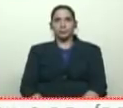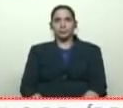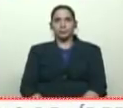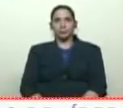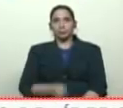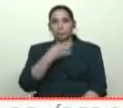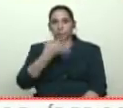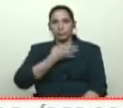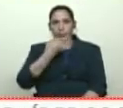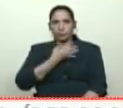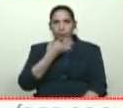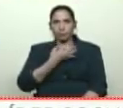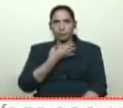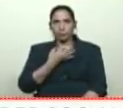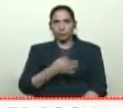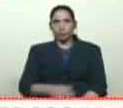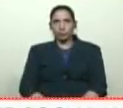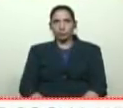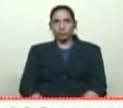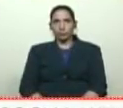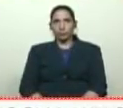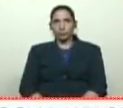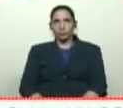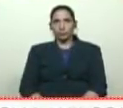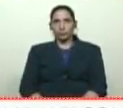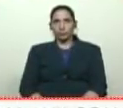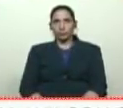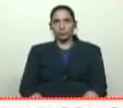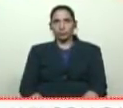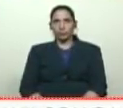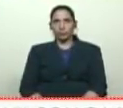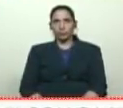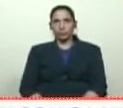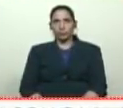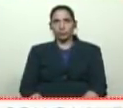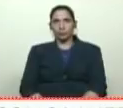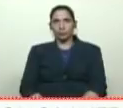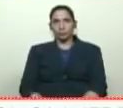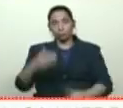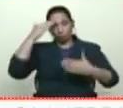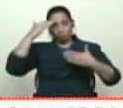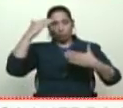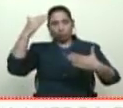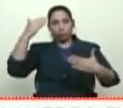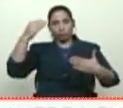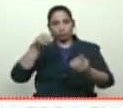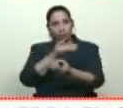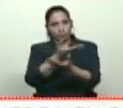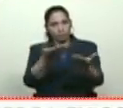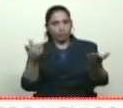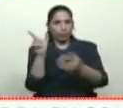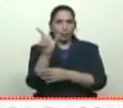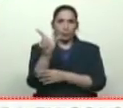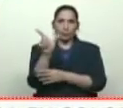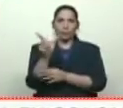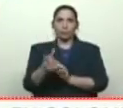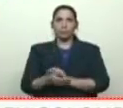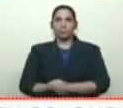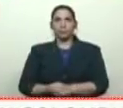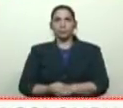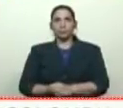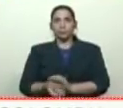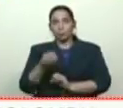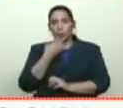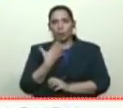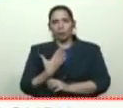Buenas tardes, vicepresidente. Hola, Lisandro. Hace tiempo que no te veía, chico. No tanto, vicepresidente. Saludos a los miembros de la dirección del partido. Bueno,